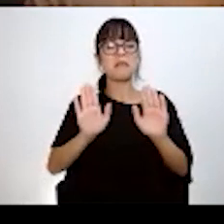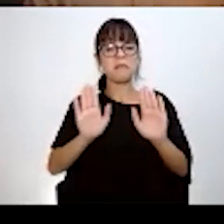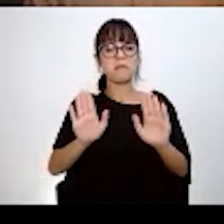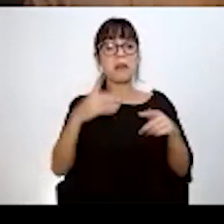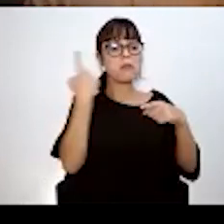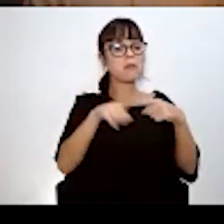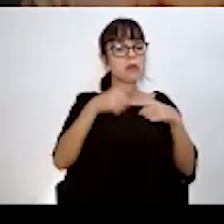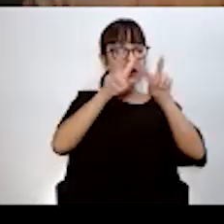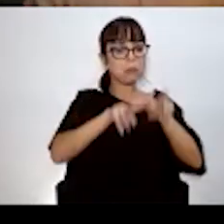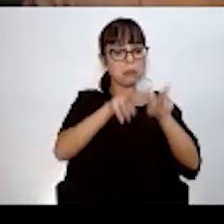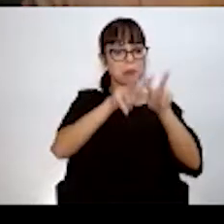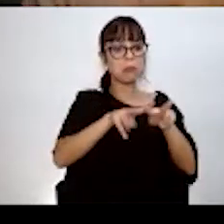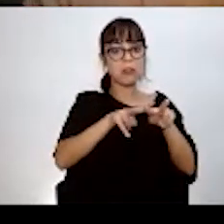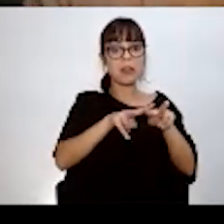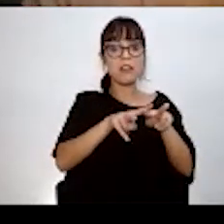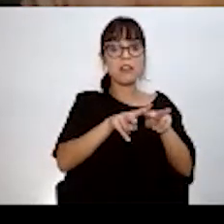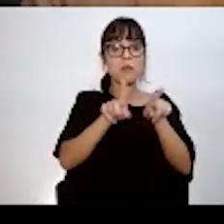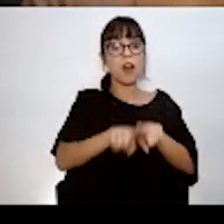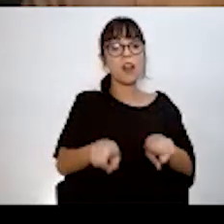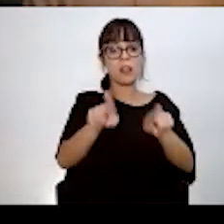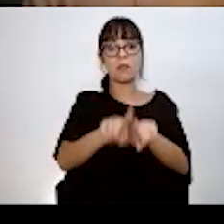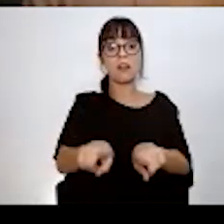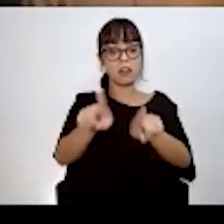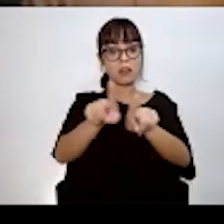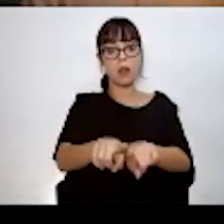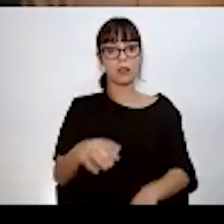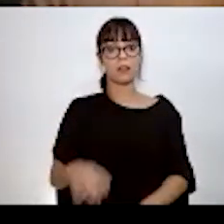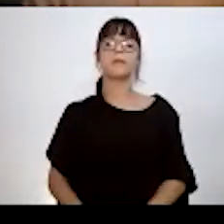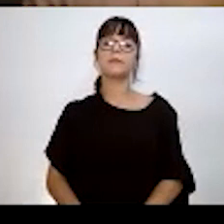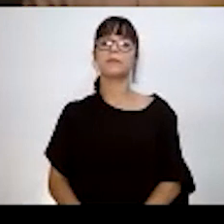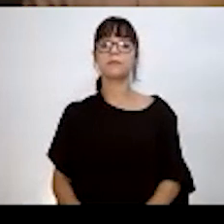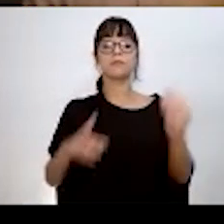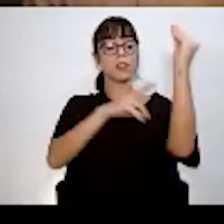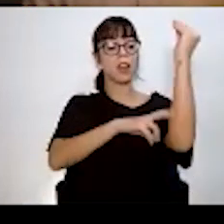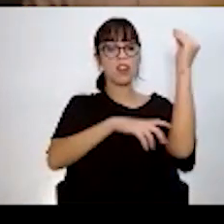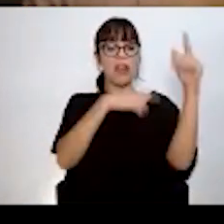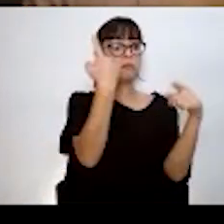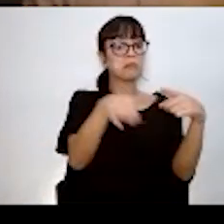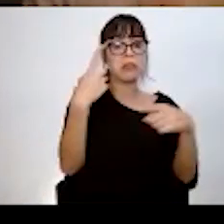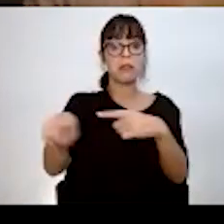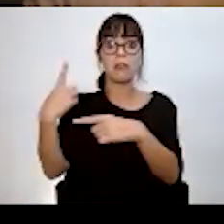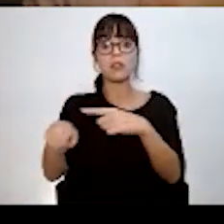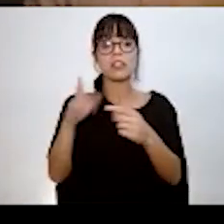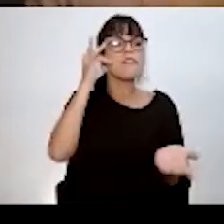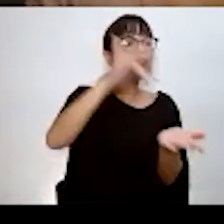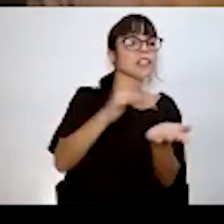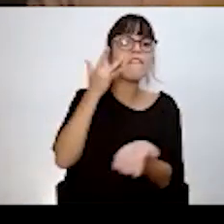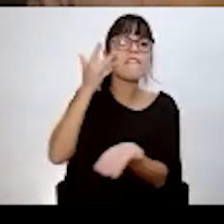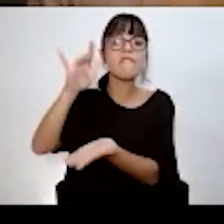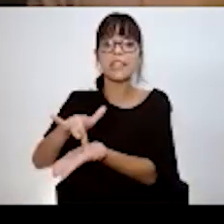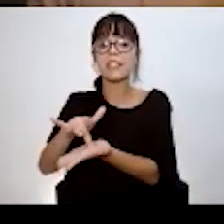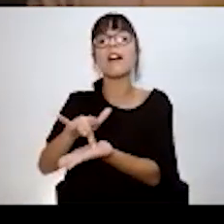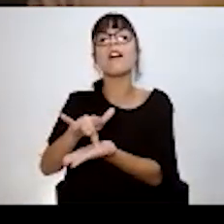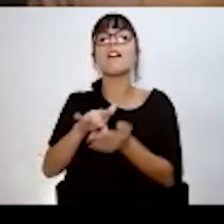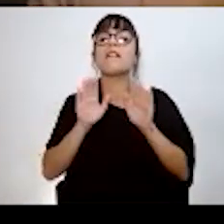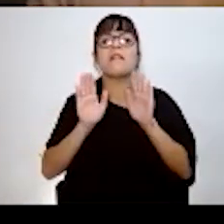con el carbono 14 se fechaban determinados eventos arqueológicos, pero el panorama no cambiaba. Era siempre exactamente